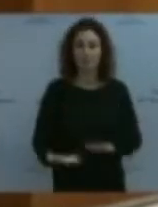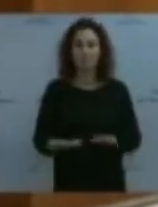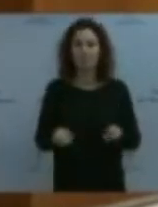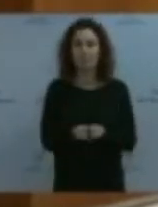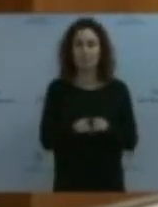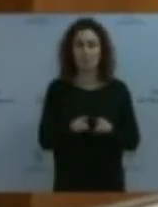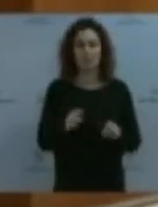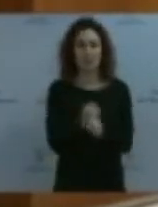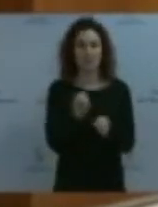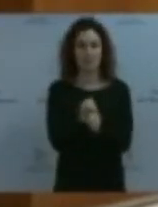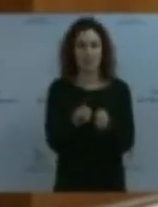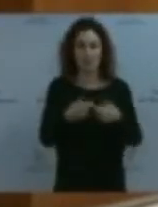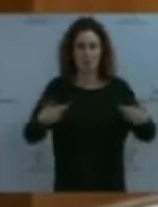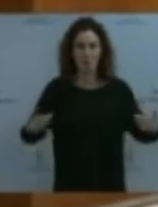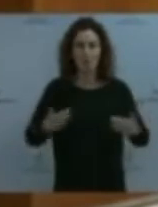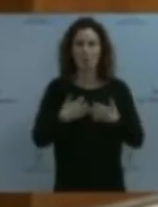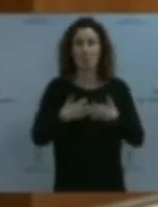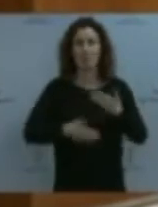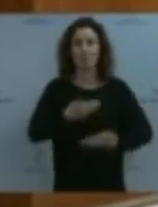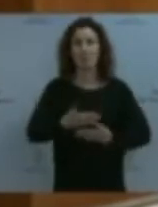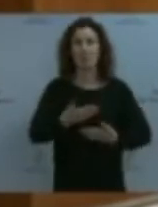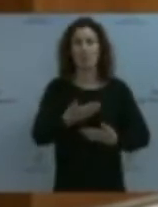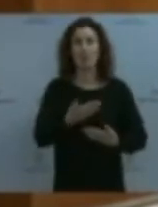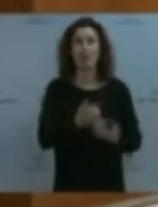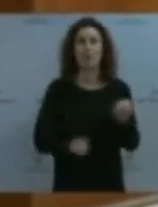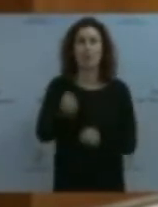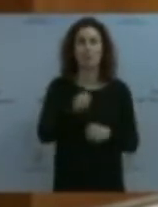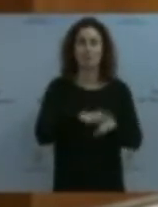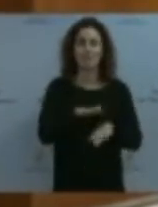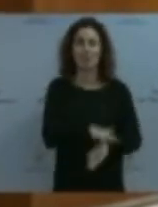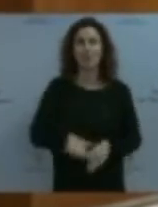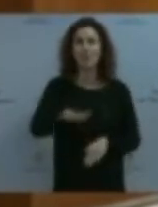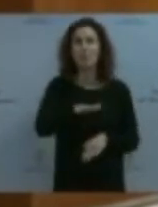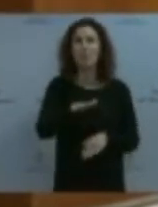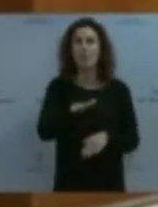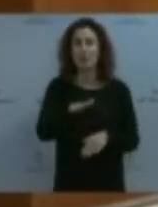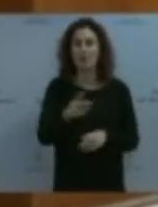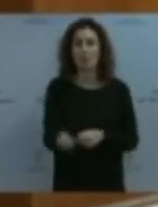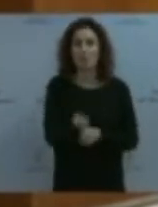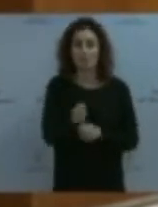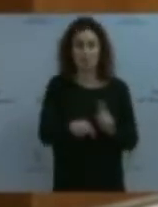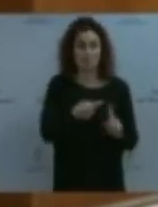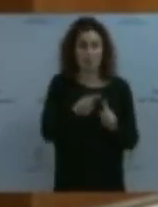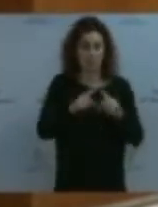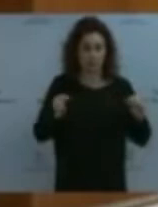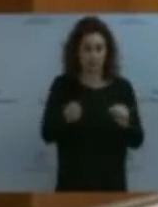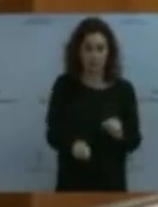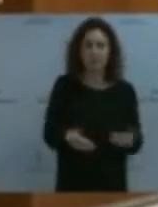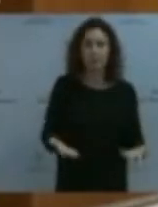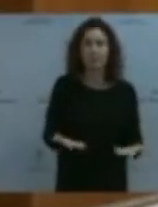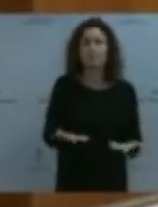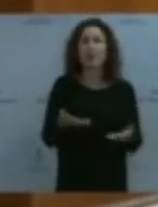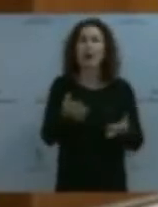para Carreño y para Asturias. Perlora tiene grandes potencialidades que, en estos tiempos de